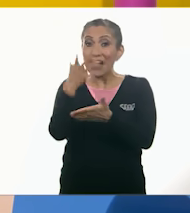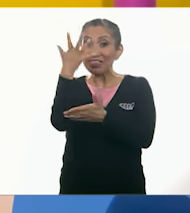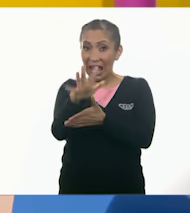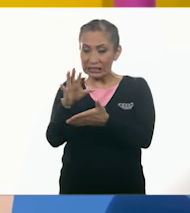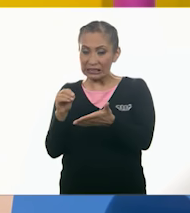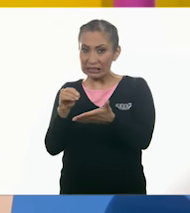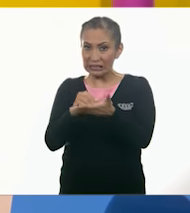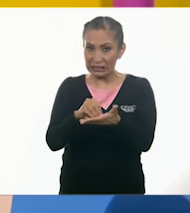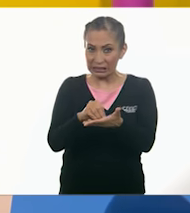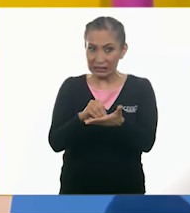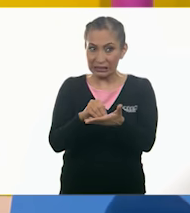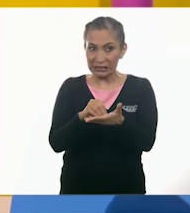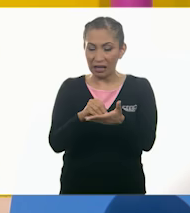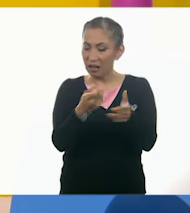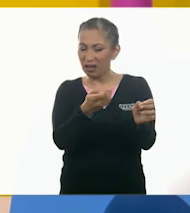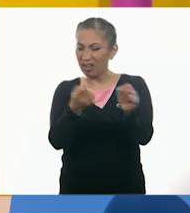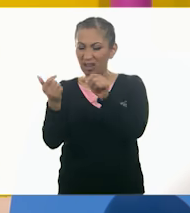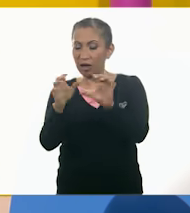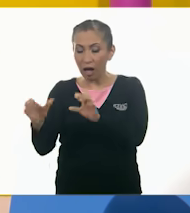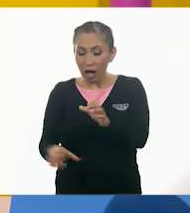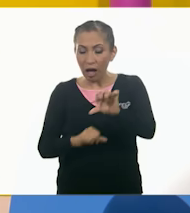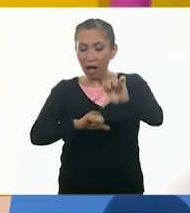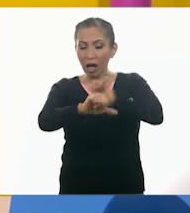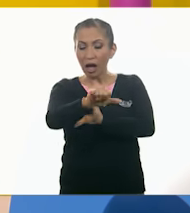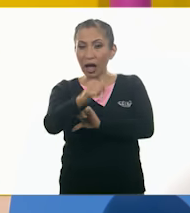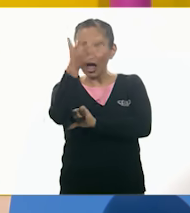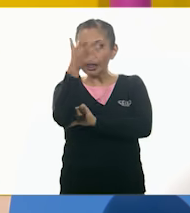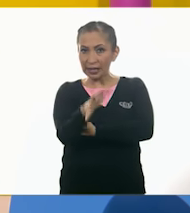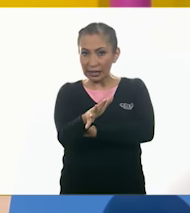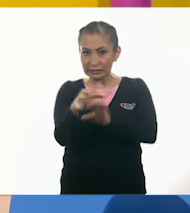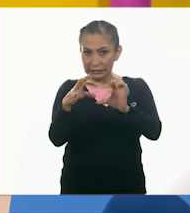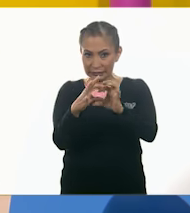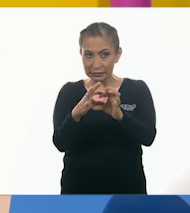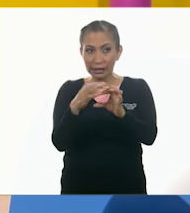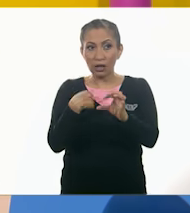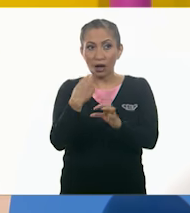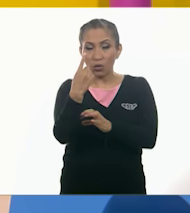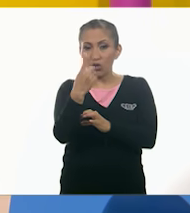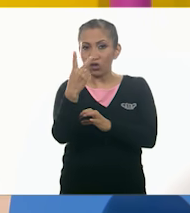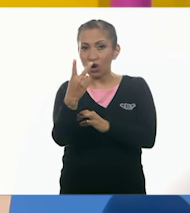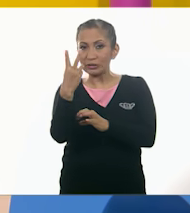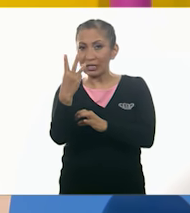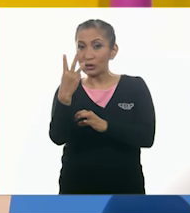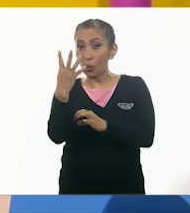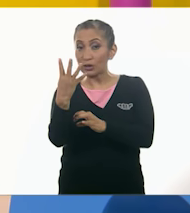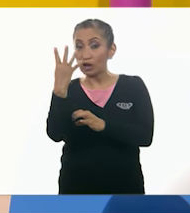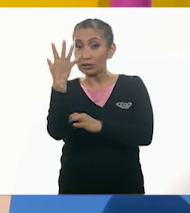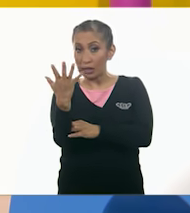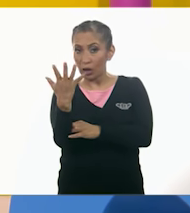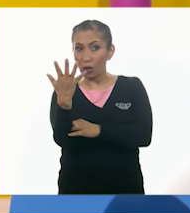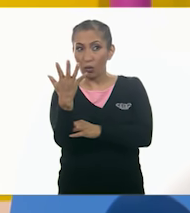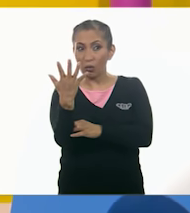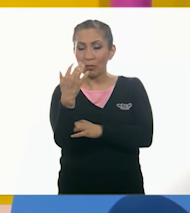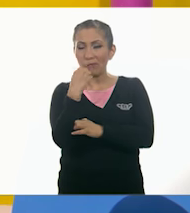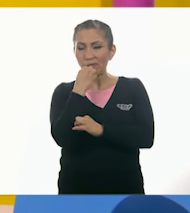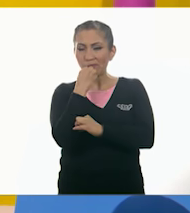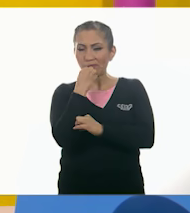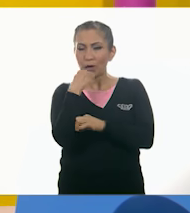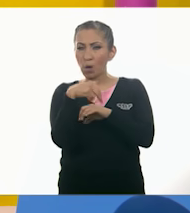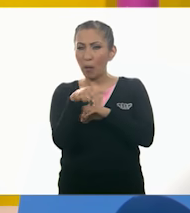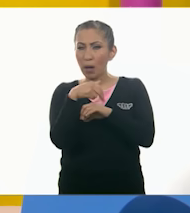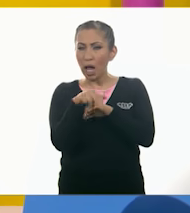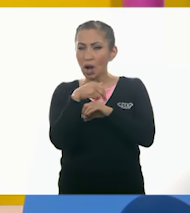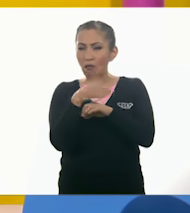decena. Limpiamos y nos quedan 5 más. 1, 2, 3, 4, 5. Y el